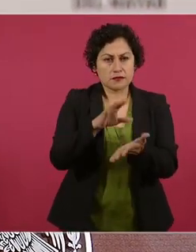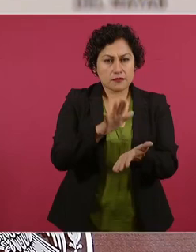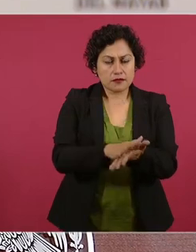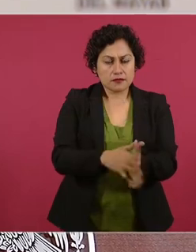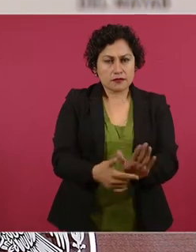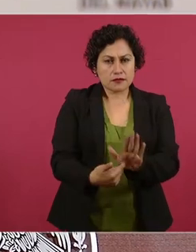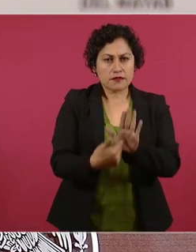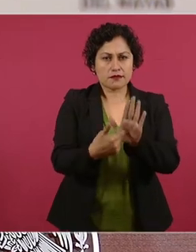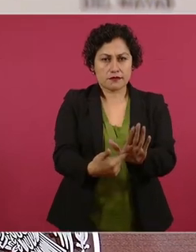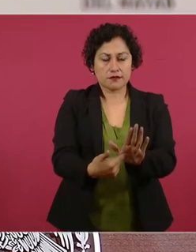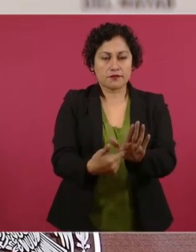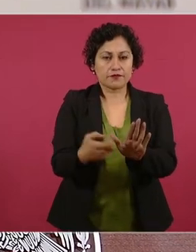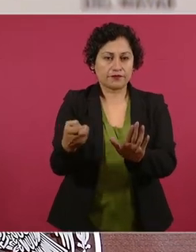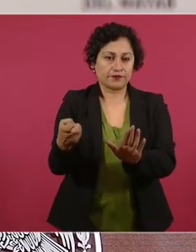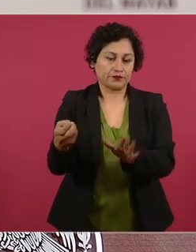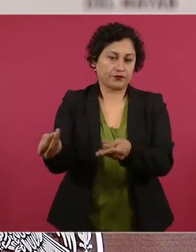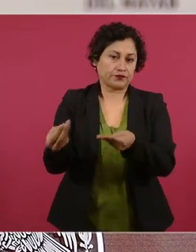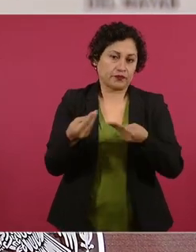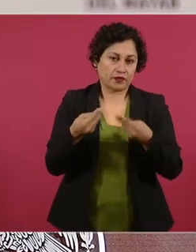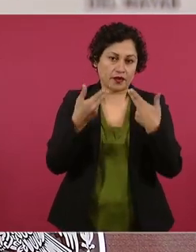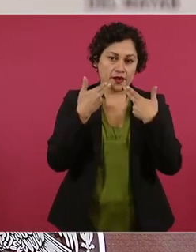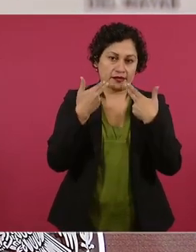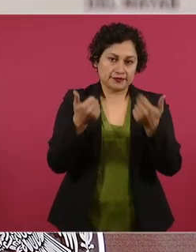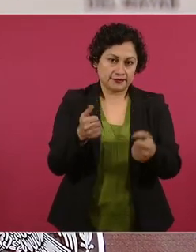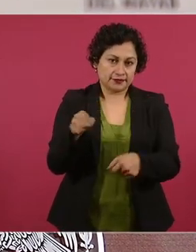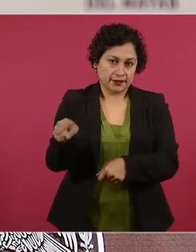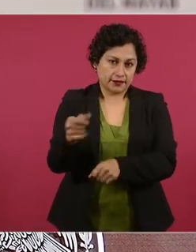de Hacienda,